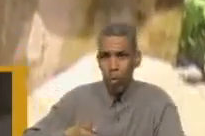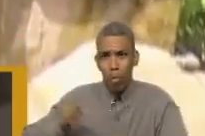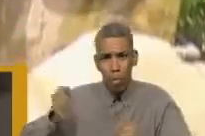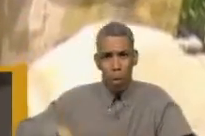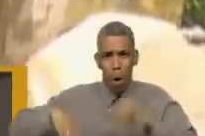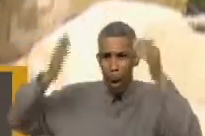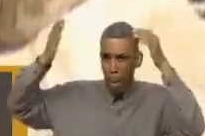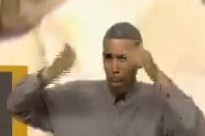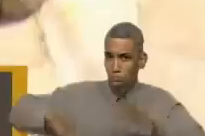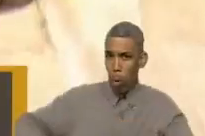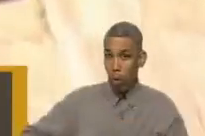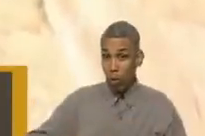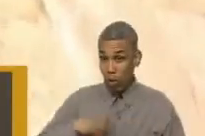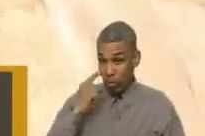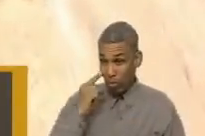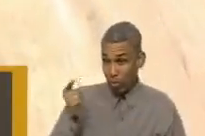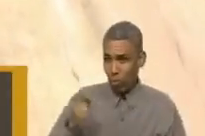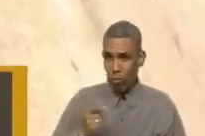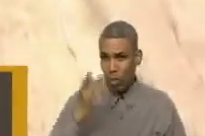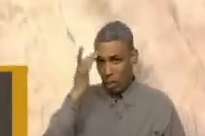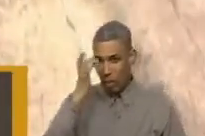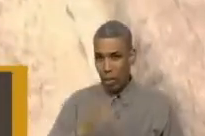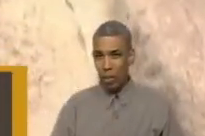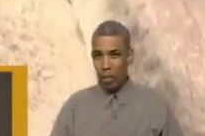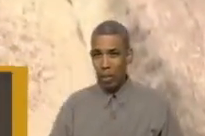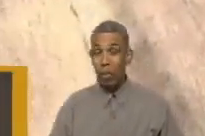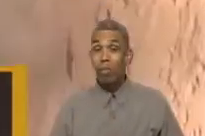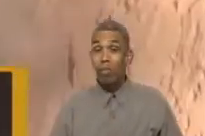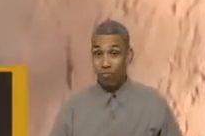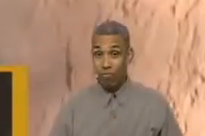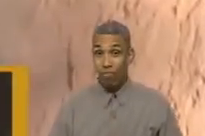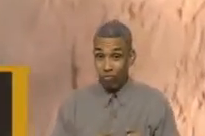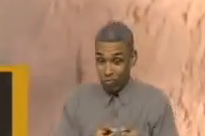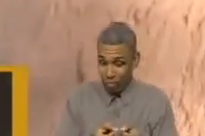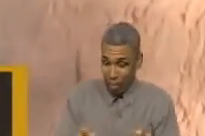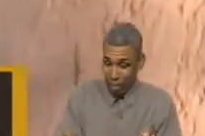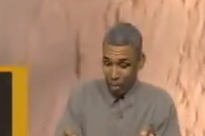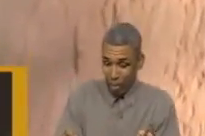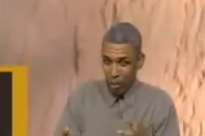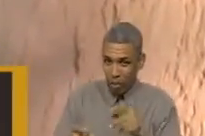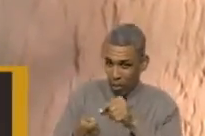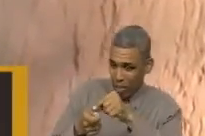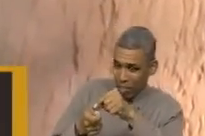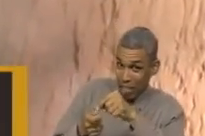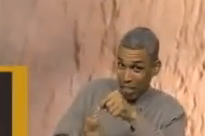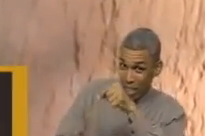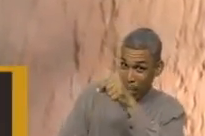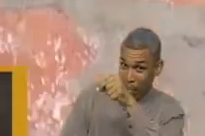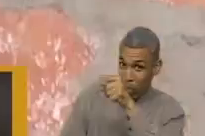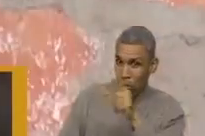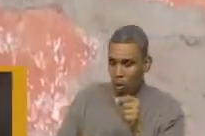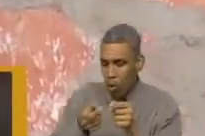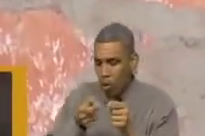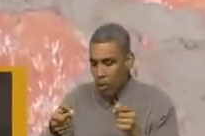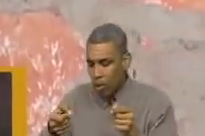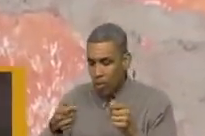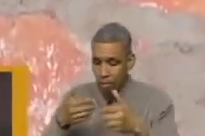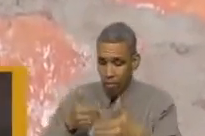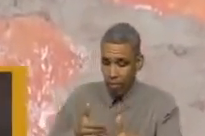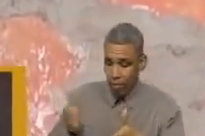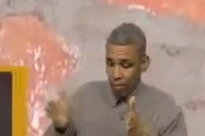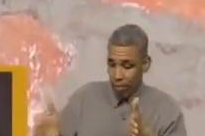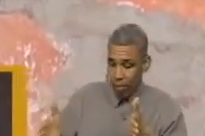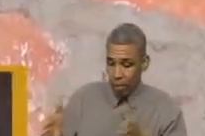de alto por aproximadamente 3 metros de ancho son las medidas del pozo que amenaza con venirse abajo. Lo que pasa es que